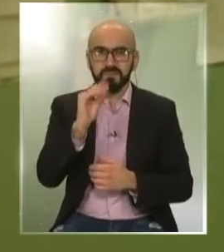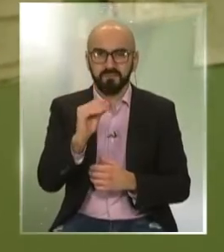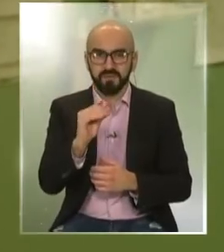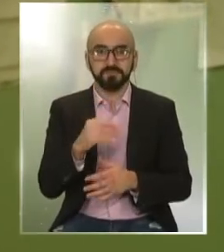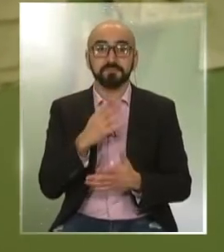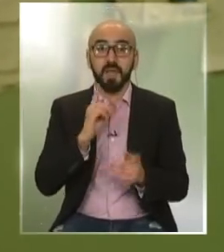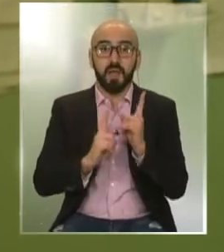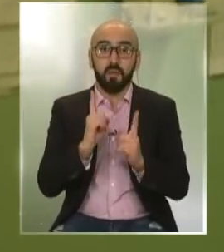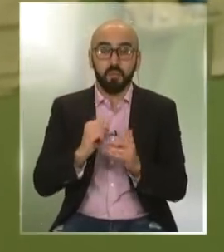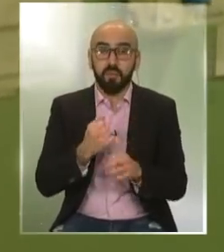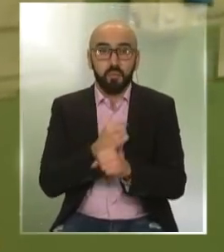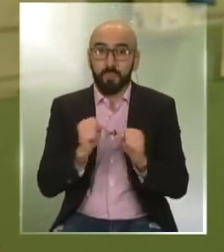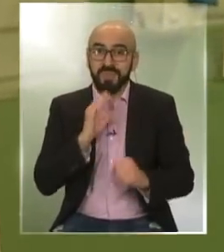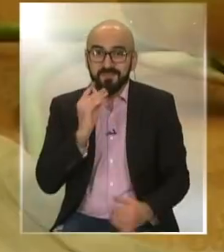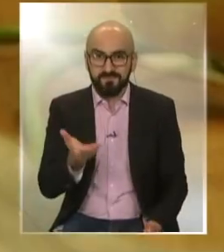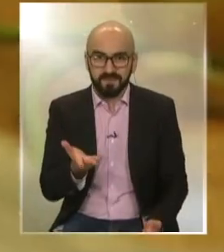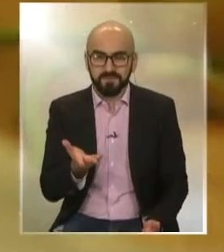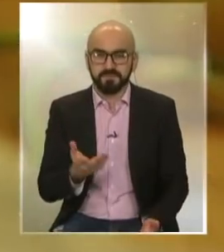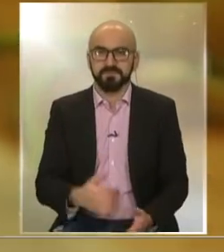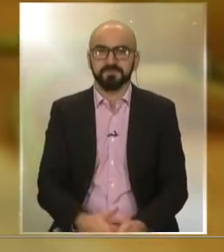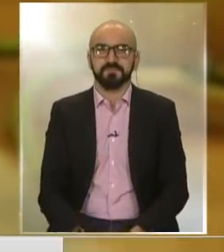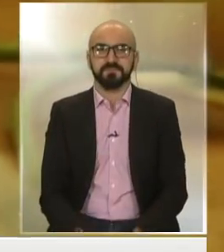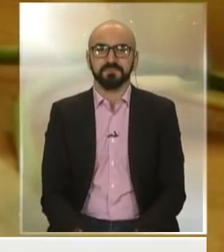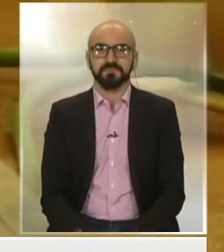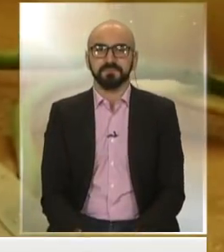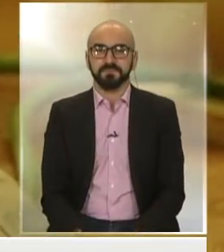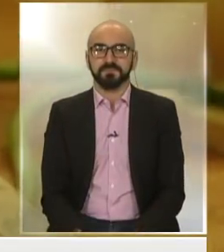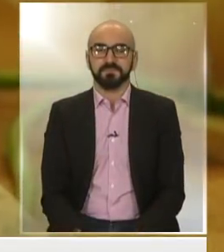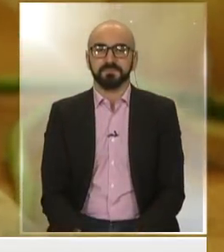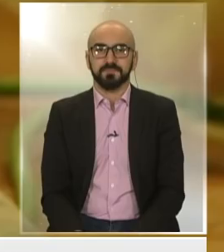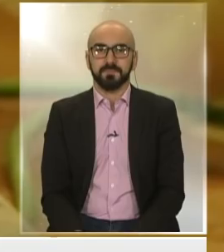incluso afonía, que después no puedan hablar.